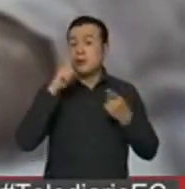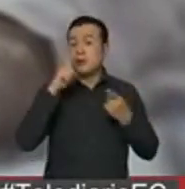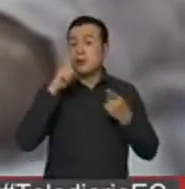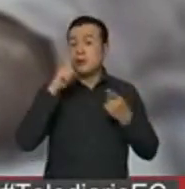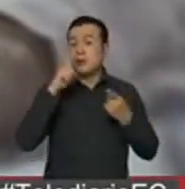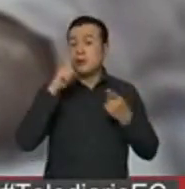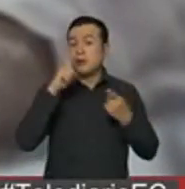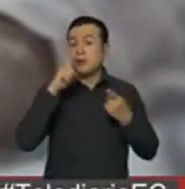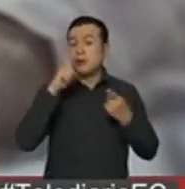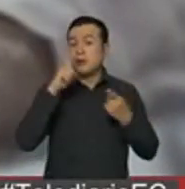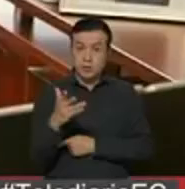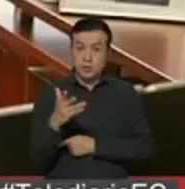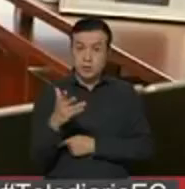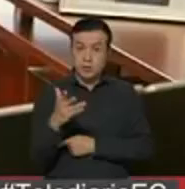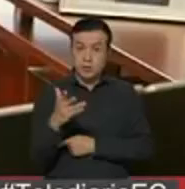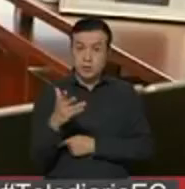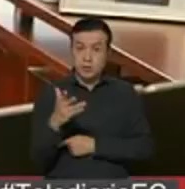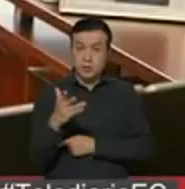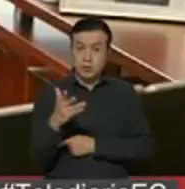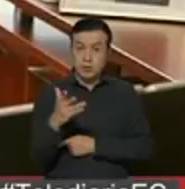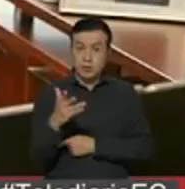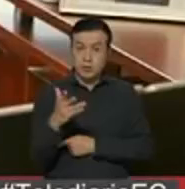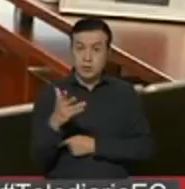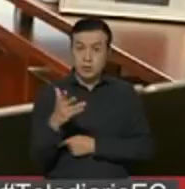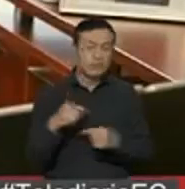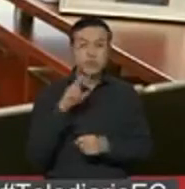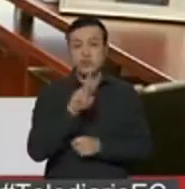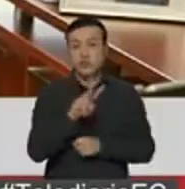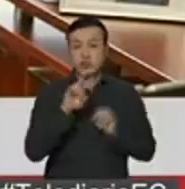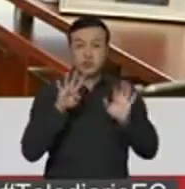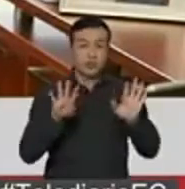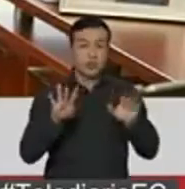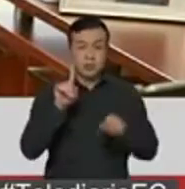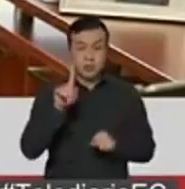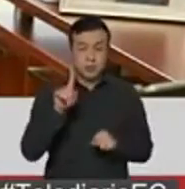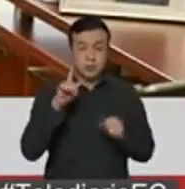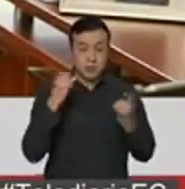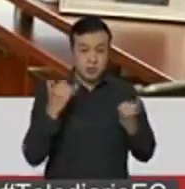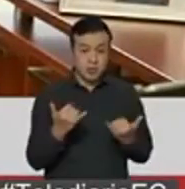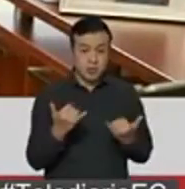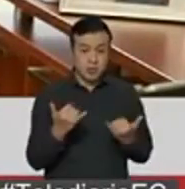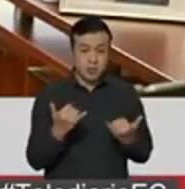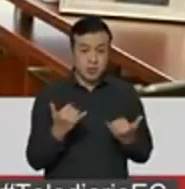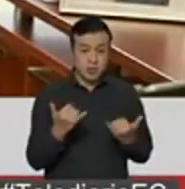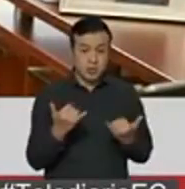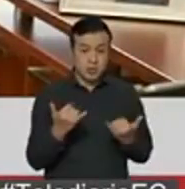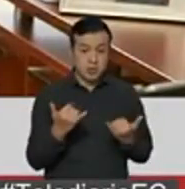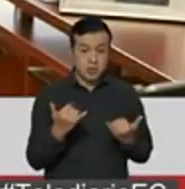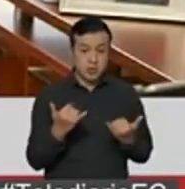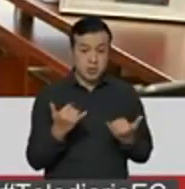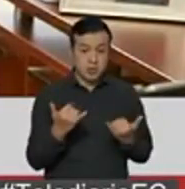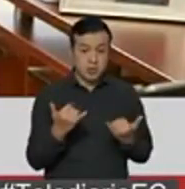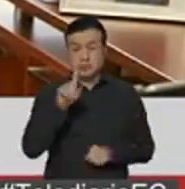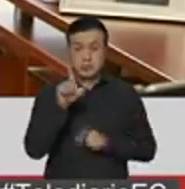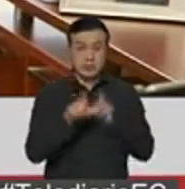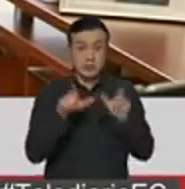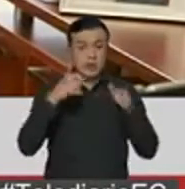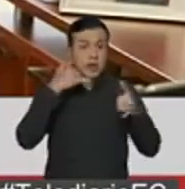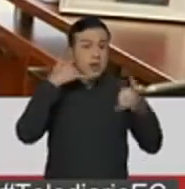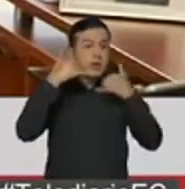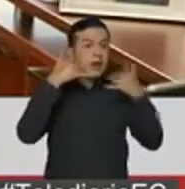Y tenemos una frecuencia diaria de 291 casos, que significa que el día de hoy 291 personas llamaron a